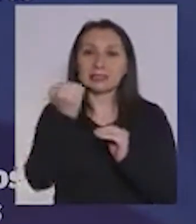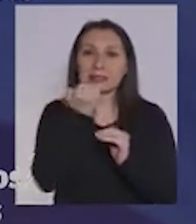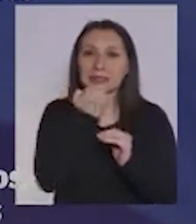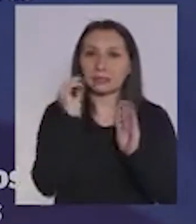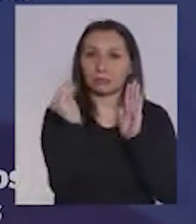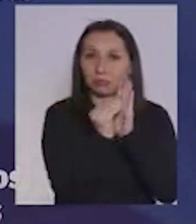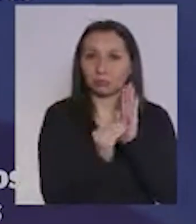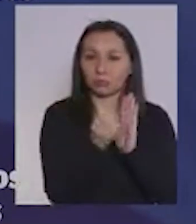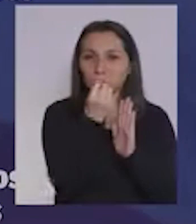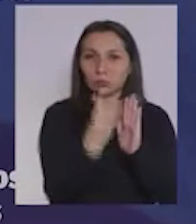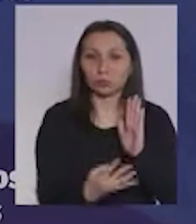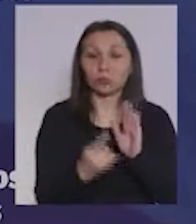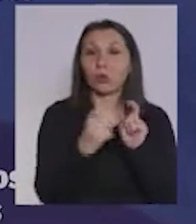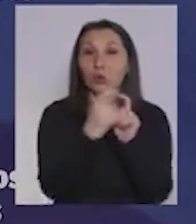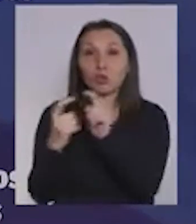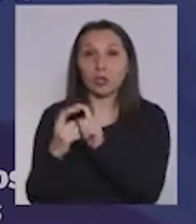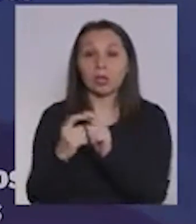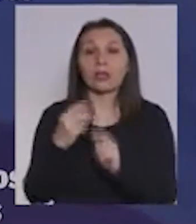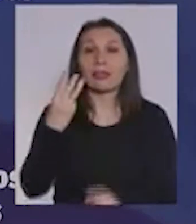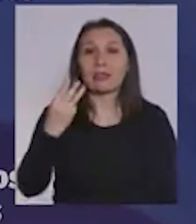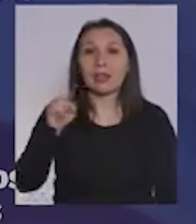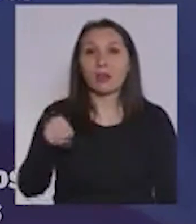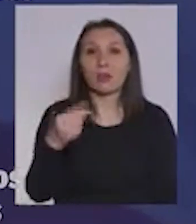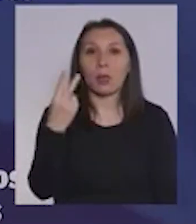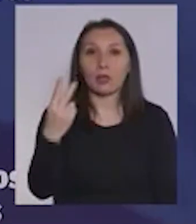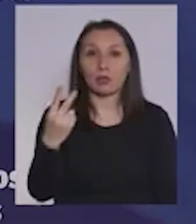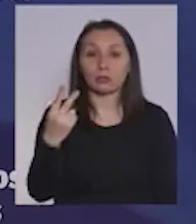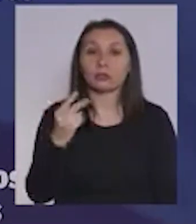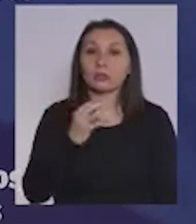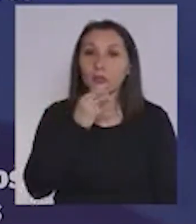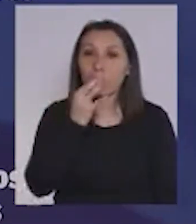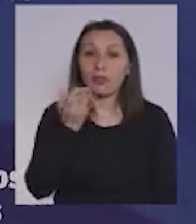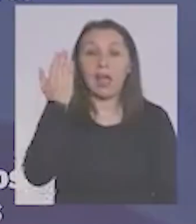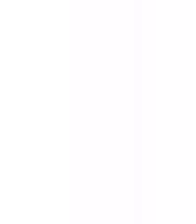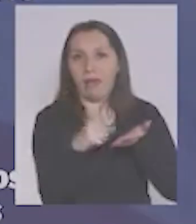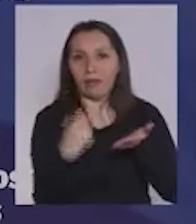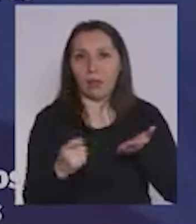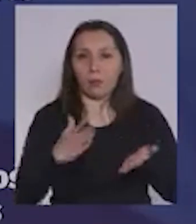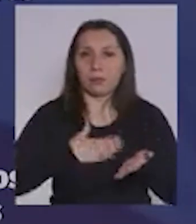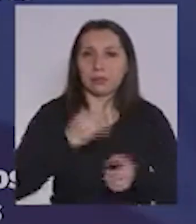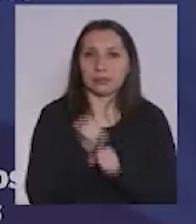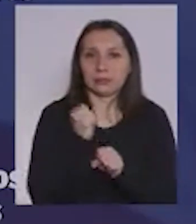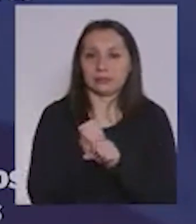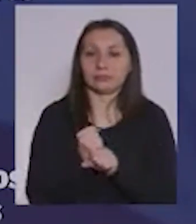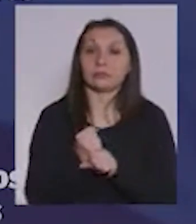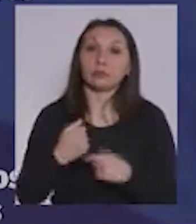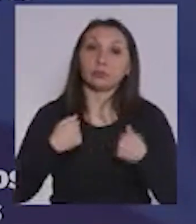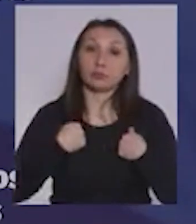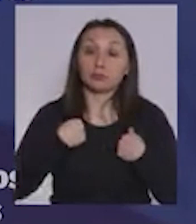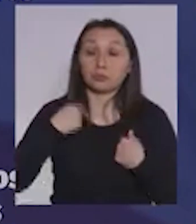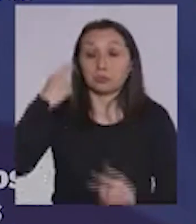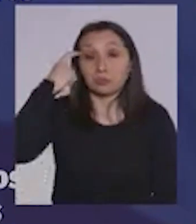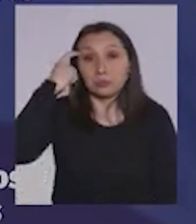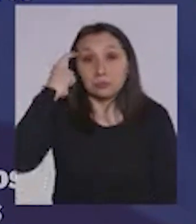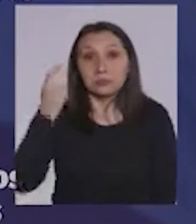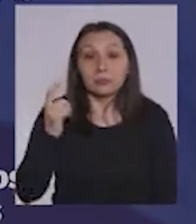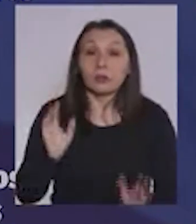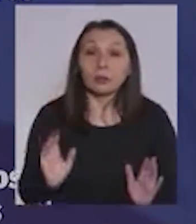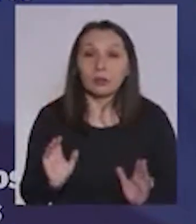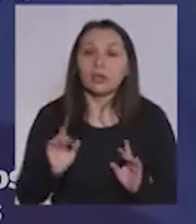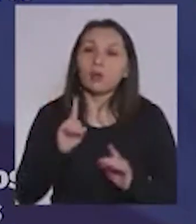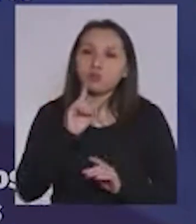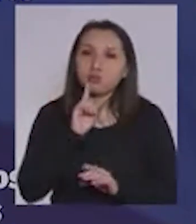trazabilidad de los contactos encuentre altos es de 3.2 por lo tanto quiero corregir esa cifra yo creo que tenemos